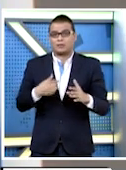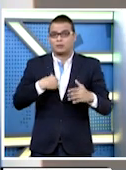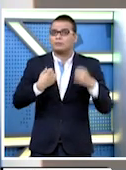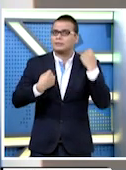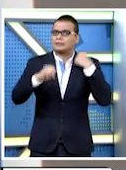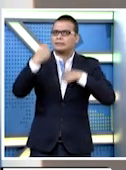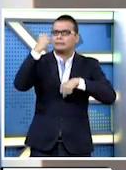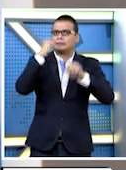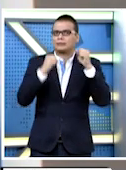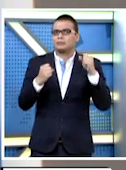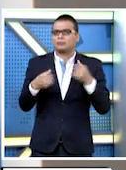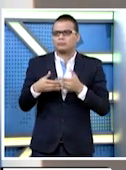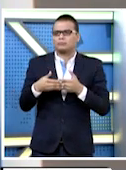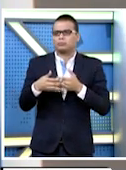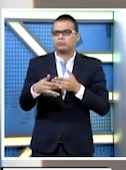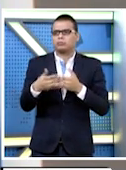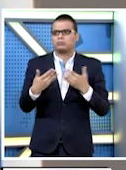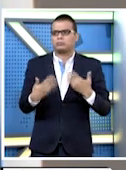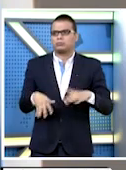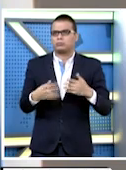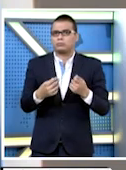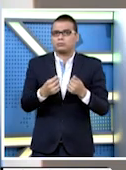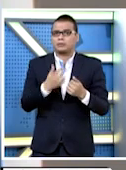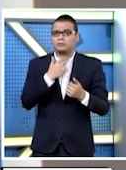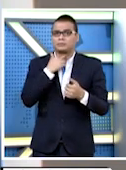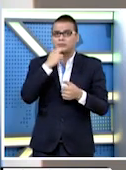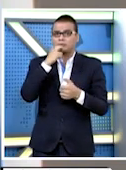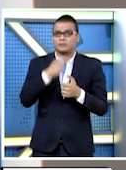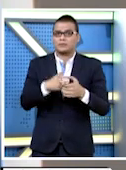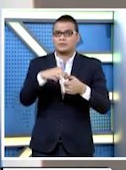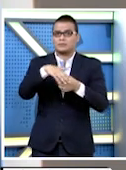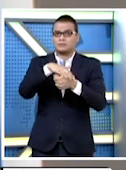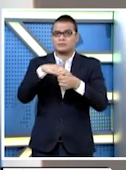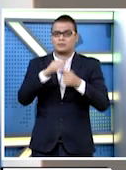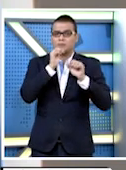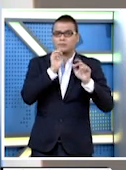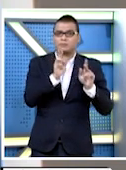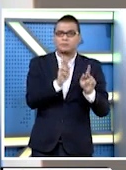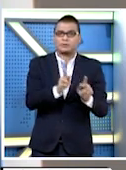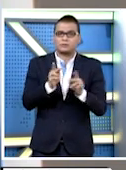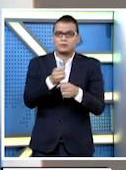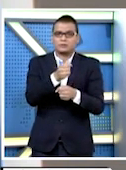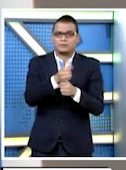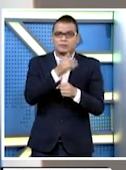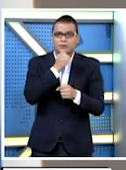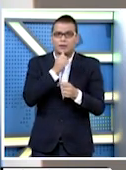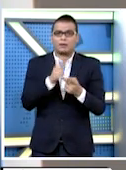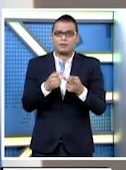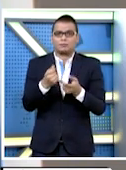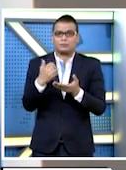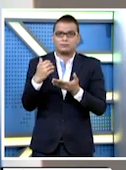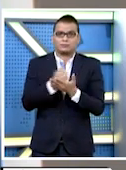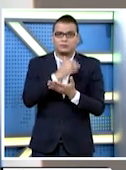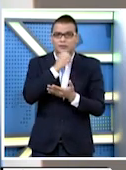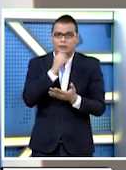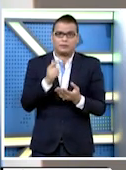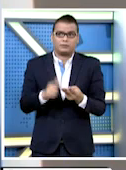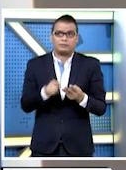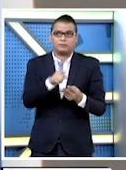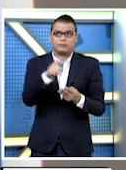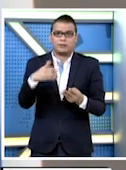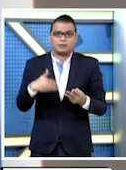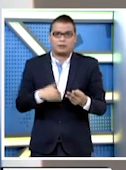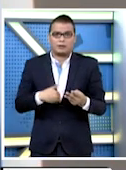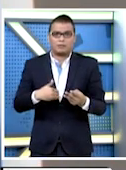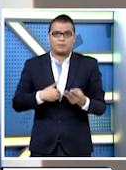preocupado con lo que nos va a pasar en términos económicos. Si la gente no trabaja, no hay ingreso, no hay ingreso,